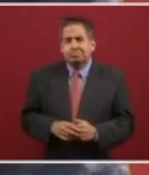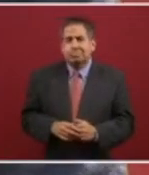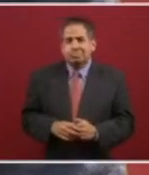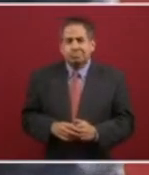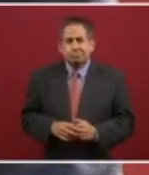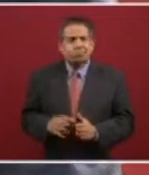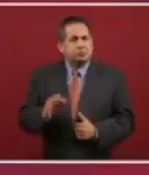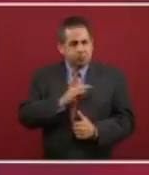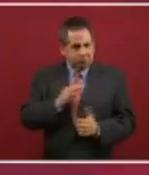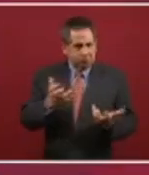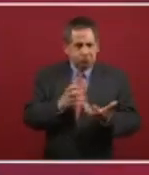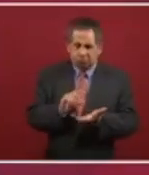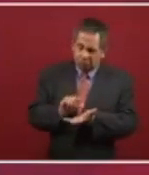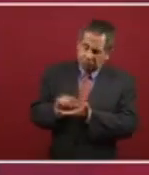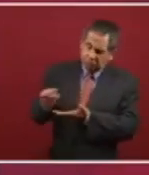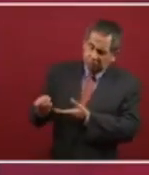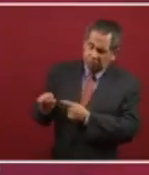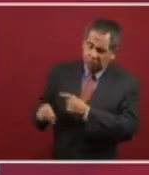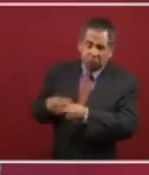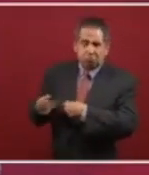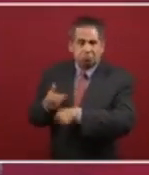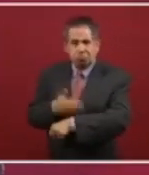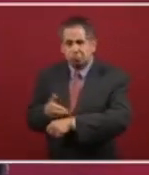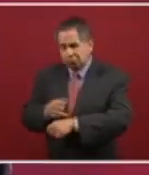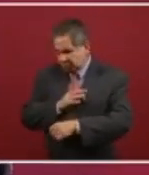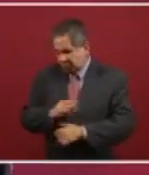Se puede hacer.